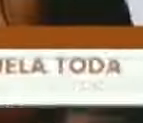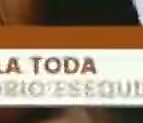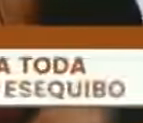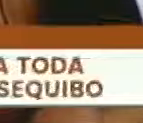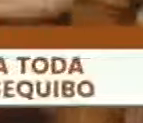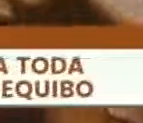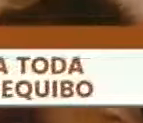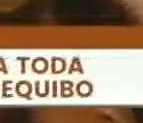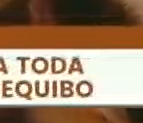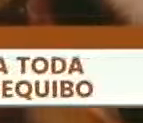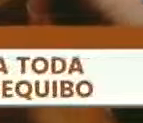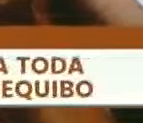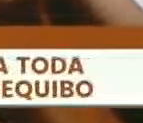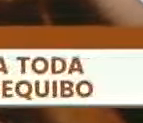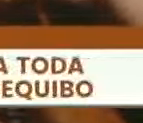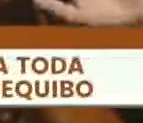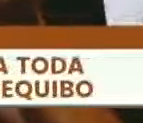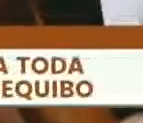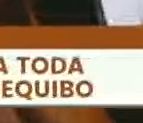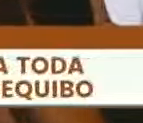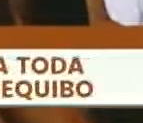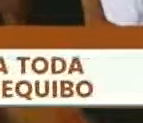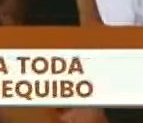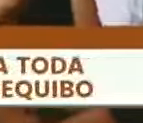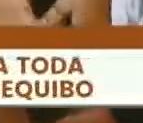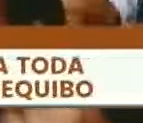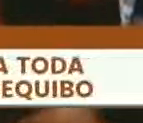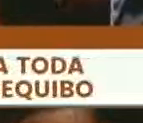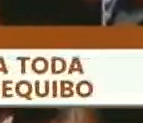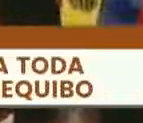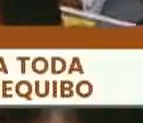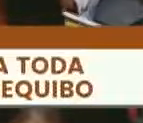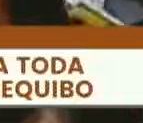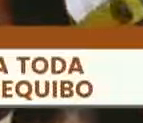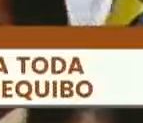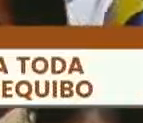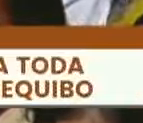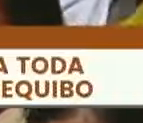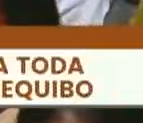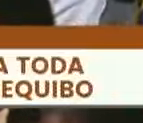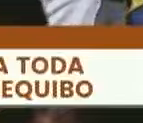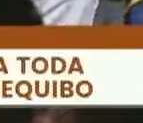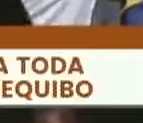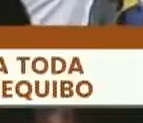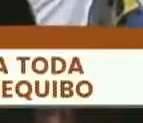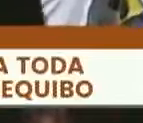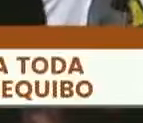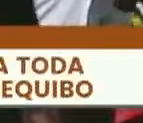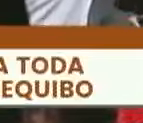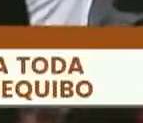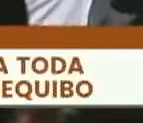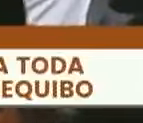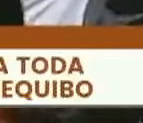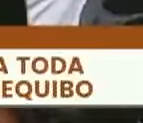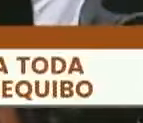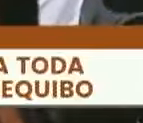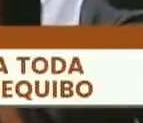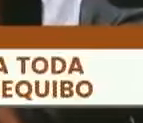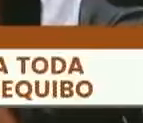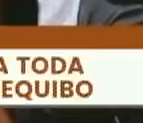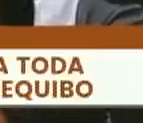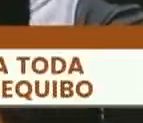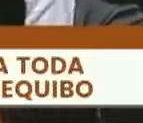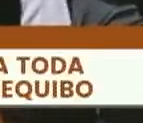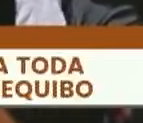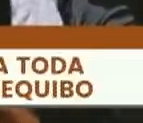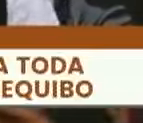al pueblo venezolano. Bueno, compatriota, aquí en Tucupita, en Delta Macuro y en todos